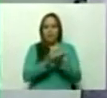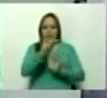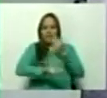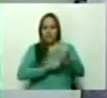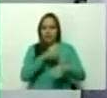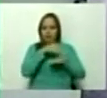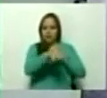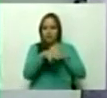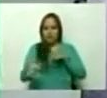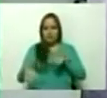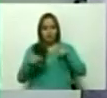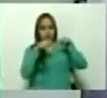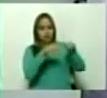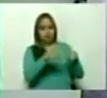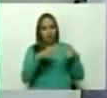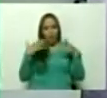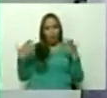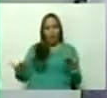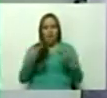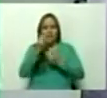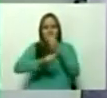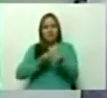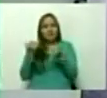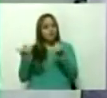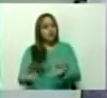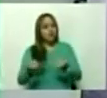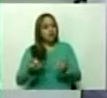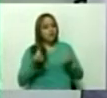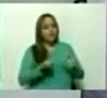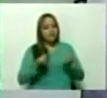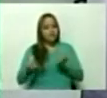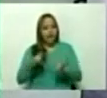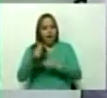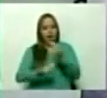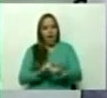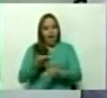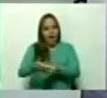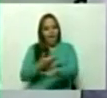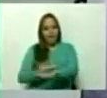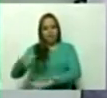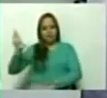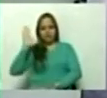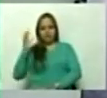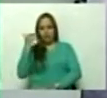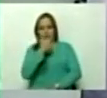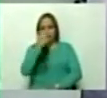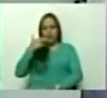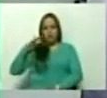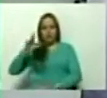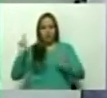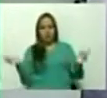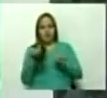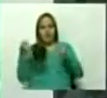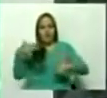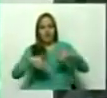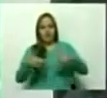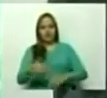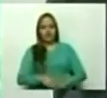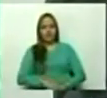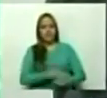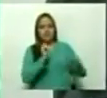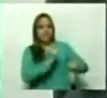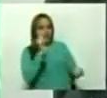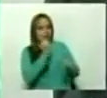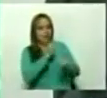el municipio de Carirubana, ¿qué está en ejecución en este momento de lo que se prometió en la campaña electoral? Bueno, enmarcado en el plan de gestión municipal que